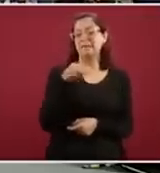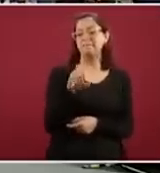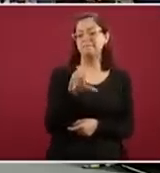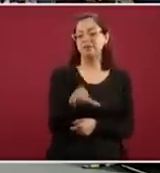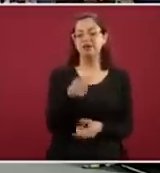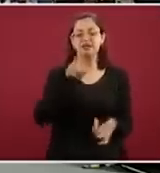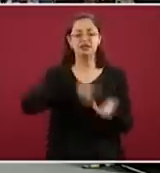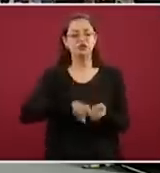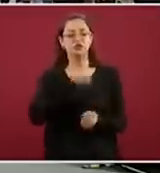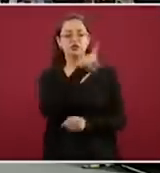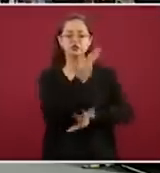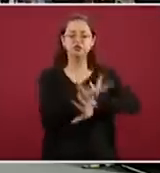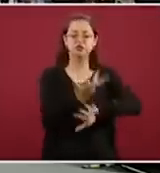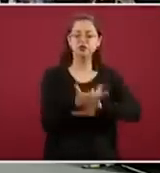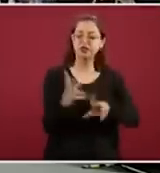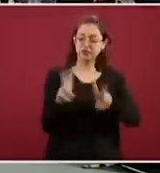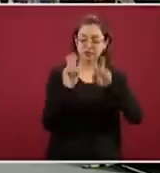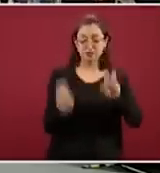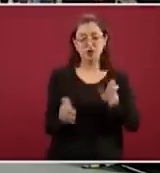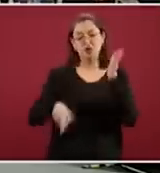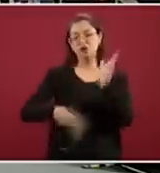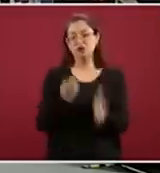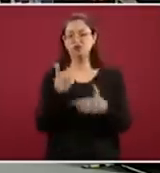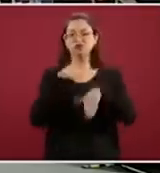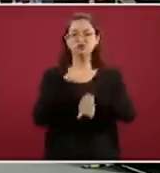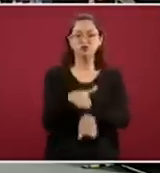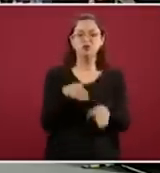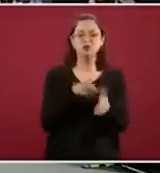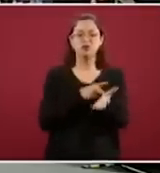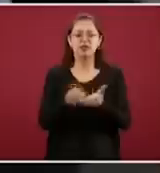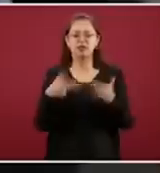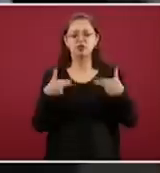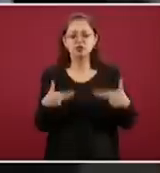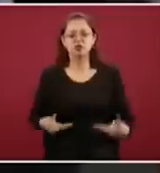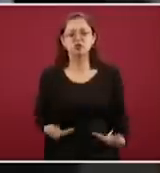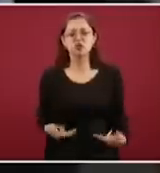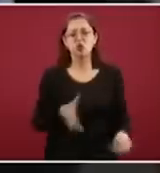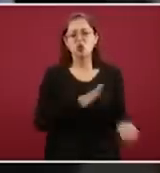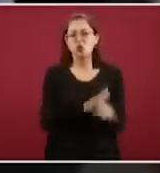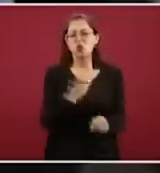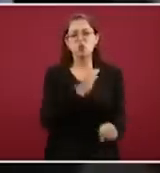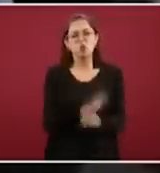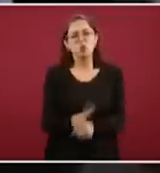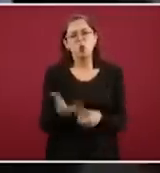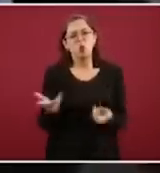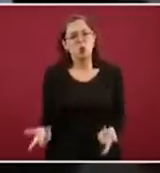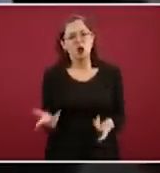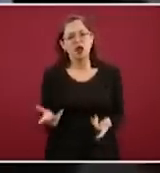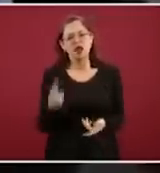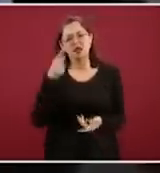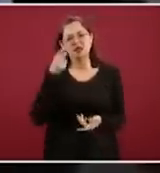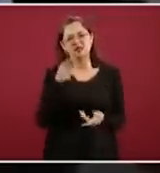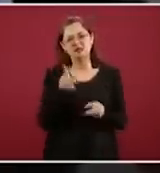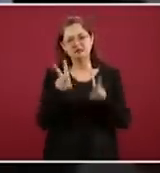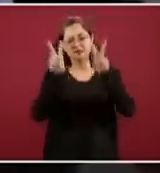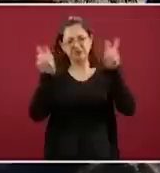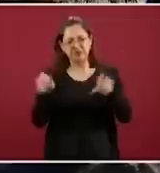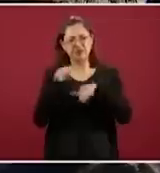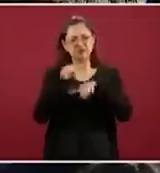temas que pidió Estados Unidos que se reabriera es derechos humanos. ¿Qué pidió Estados Unidos en este tema en específico a México?